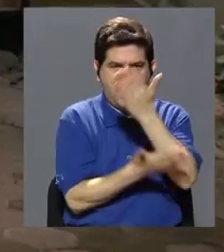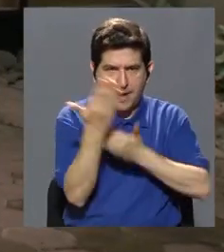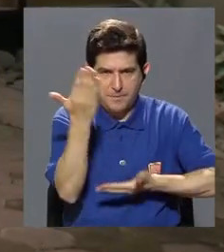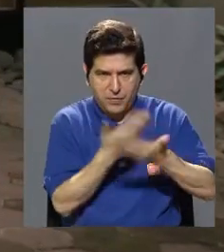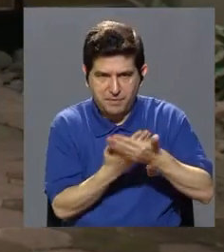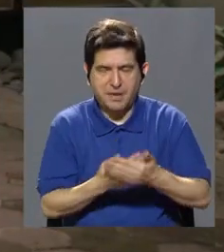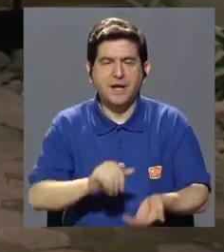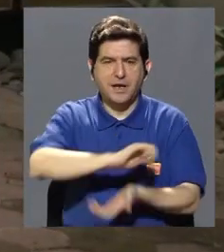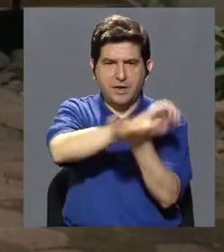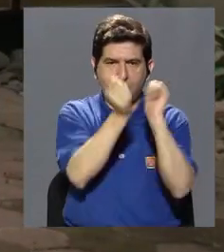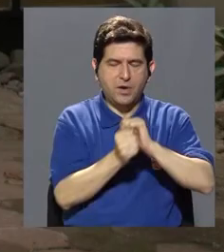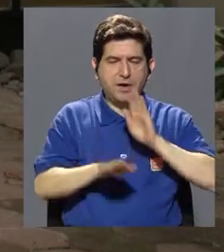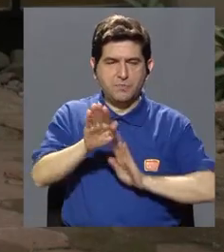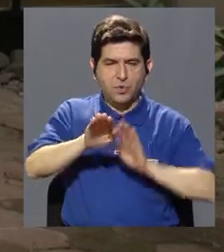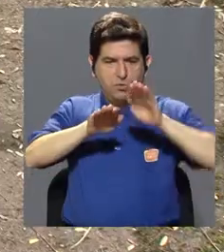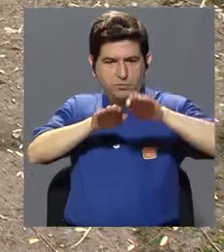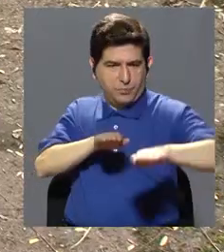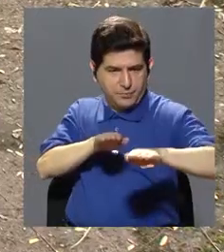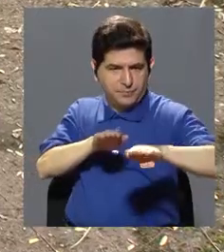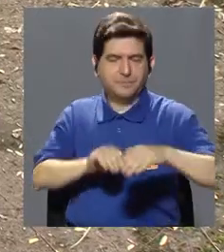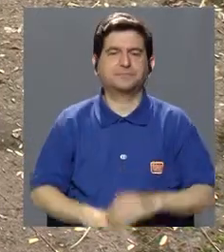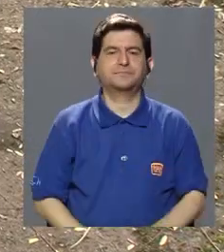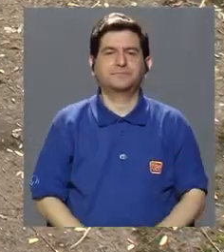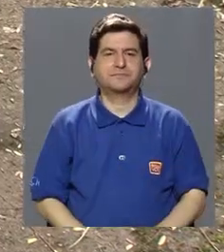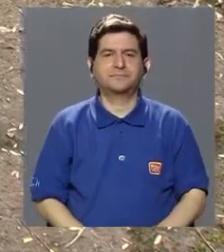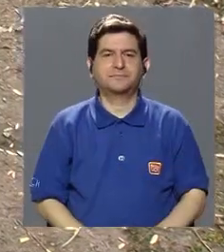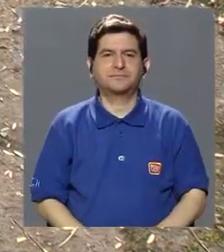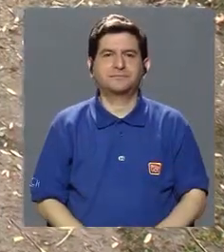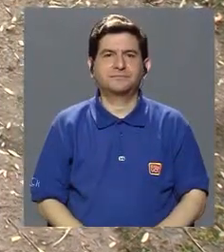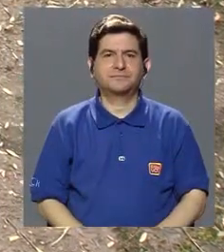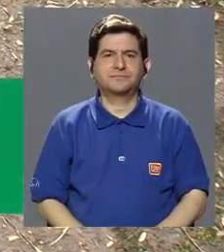mano, cambio la posición de los pies,